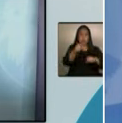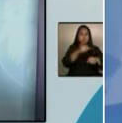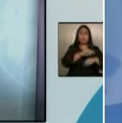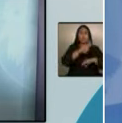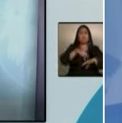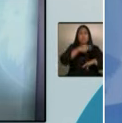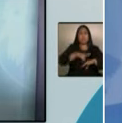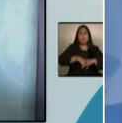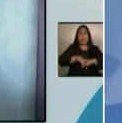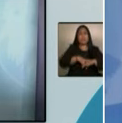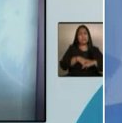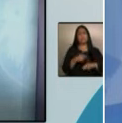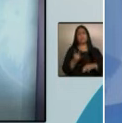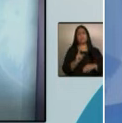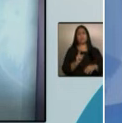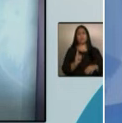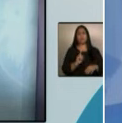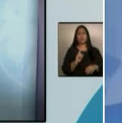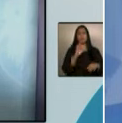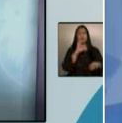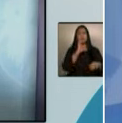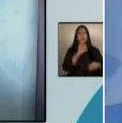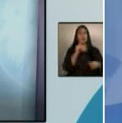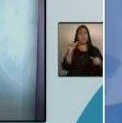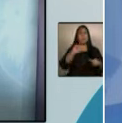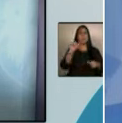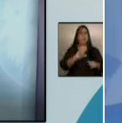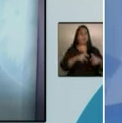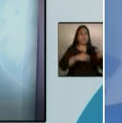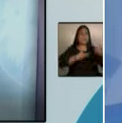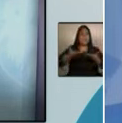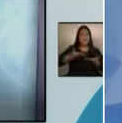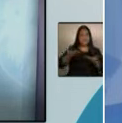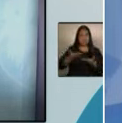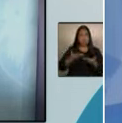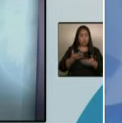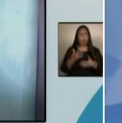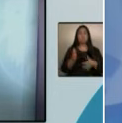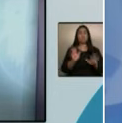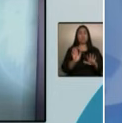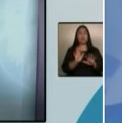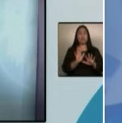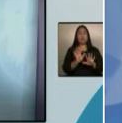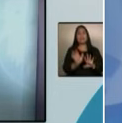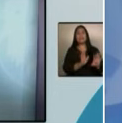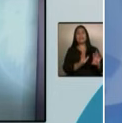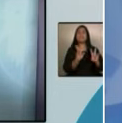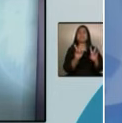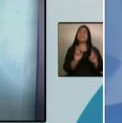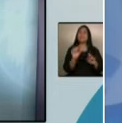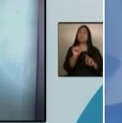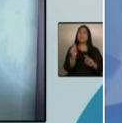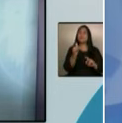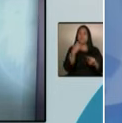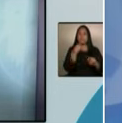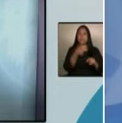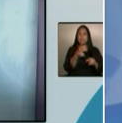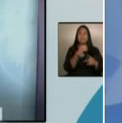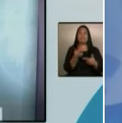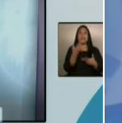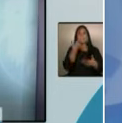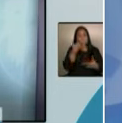lo han sido producto de el mal servicio y la falta de atención sino que son parte de las pruebas